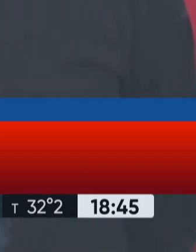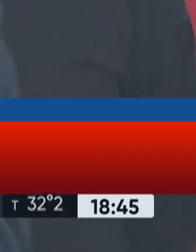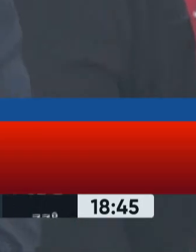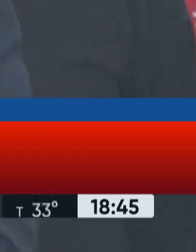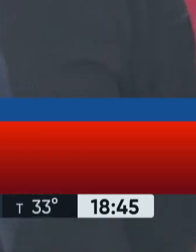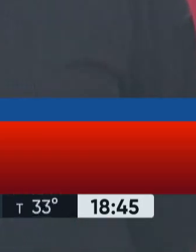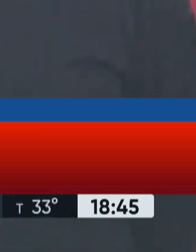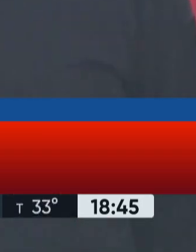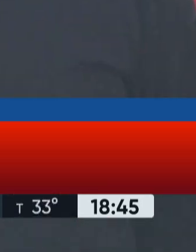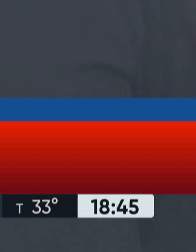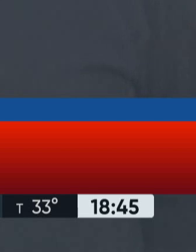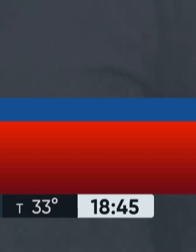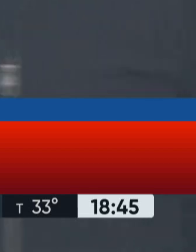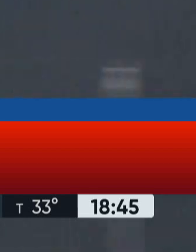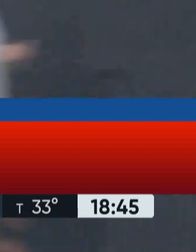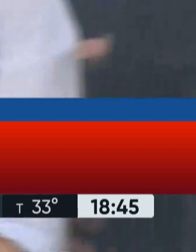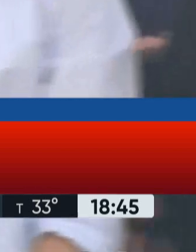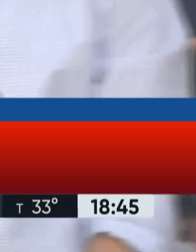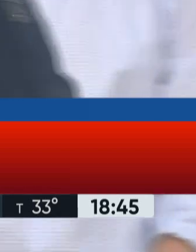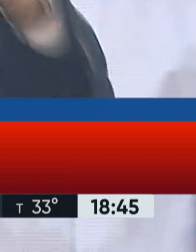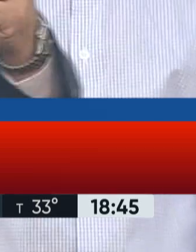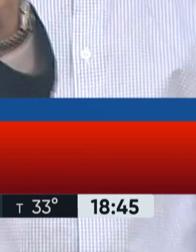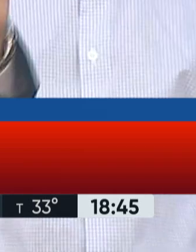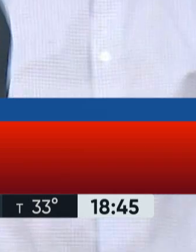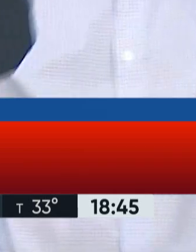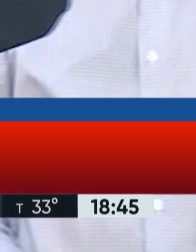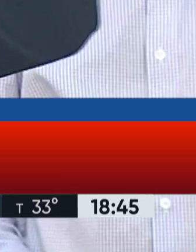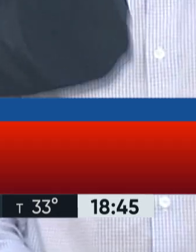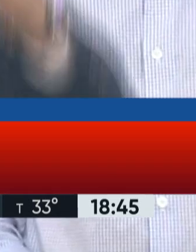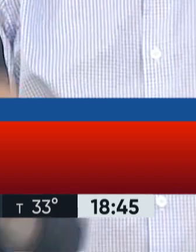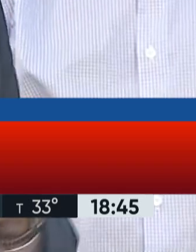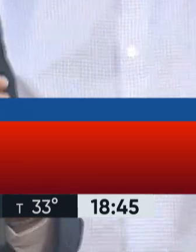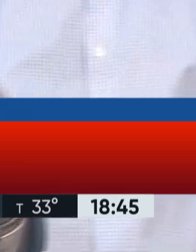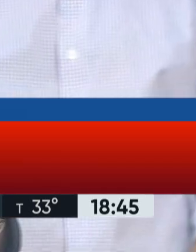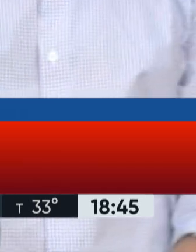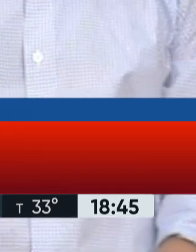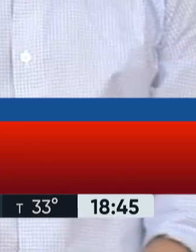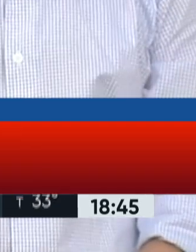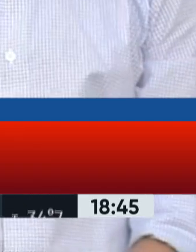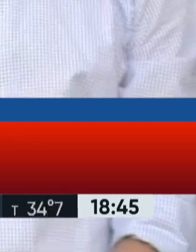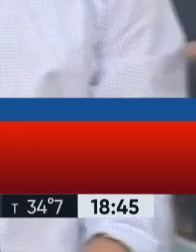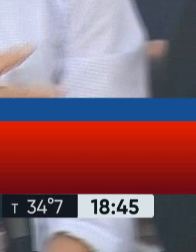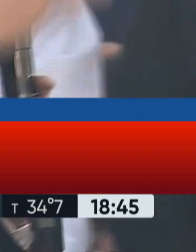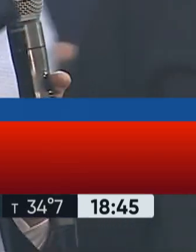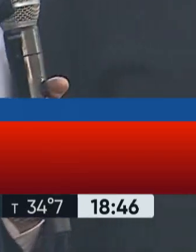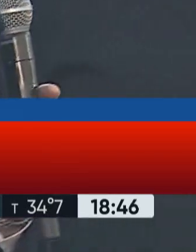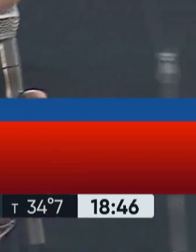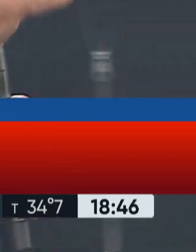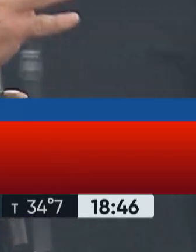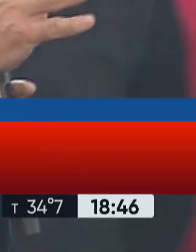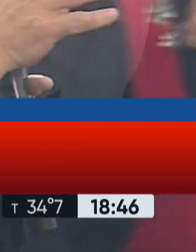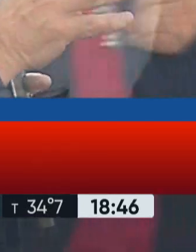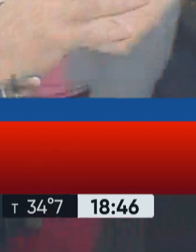medianas empresas se habían caído. Había que recuperar el trabajo, había que recuperar la confianza en la política, que todos